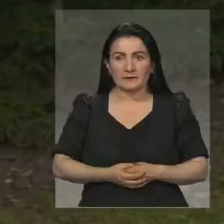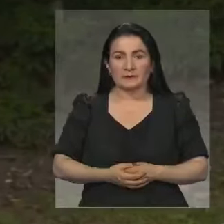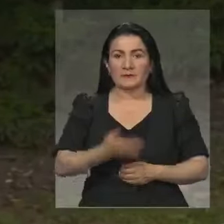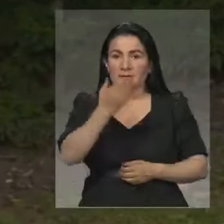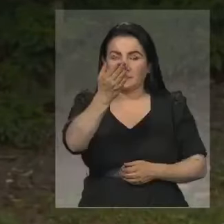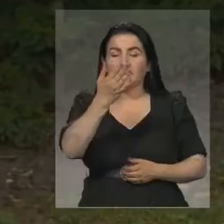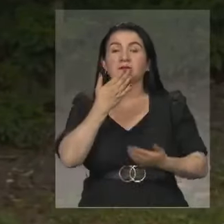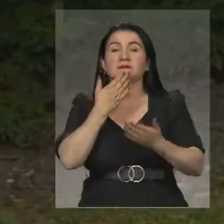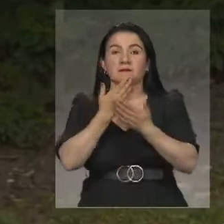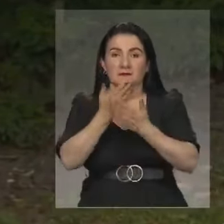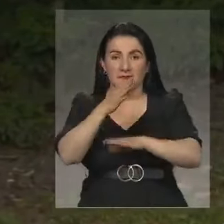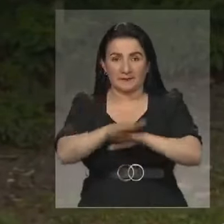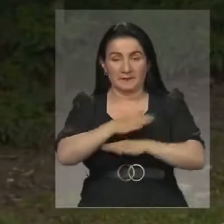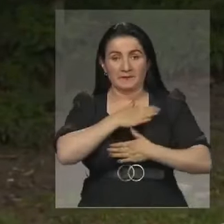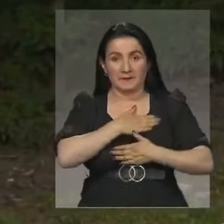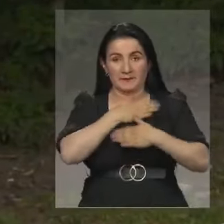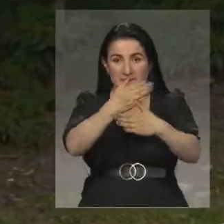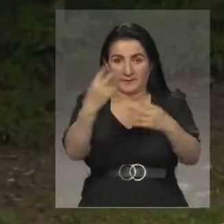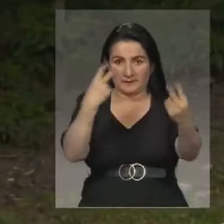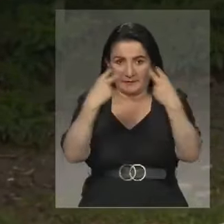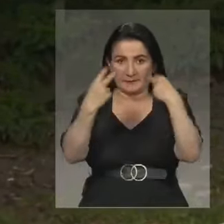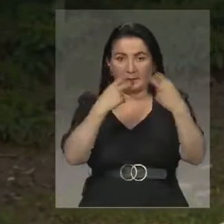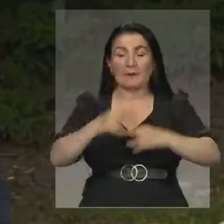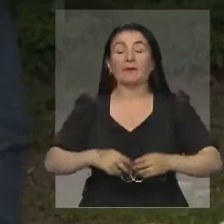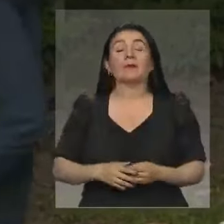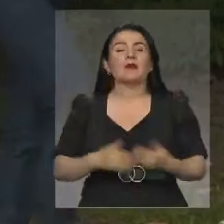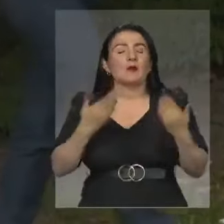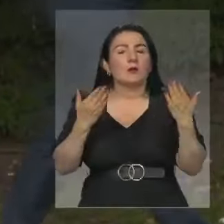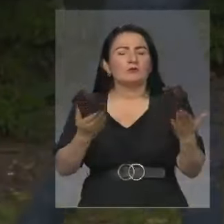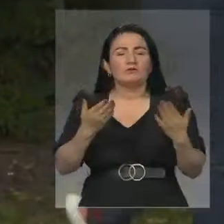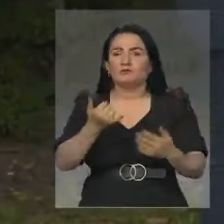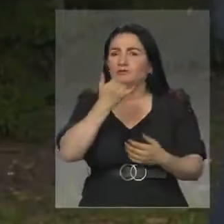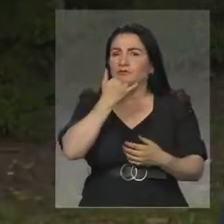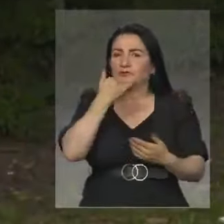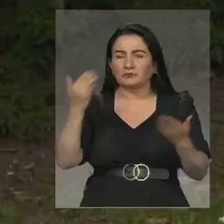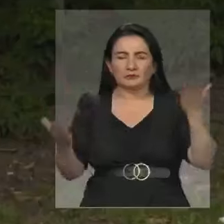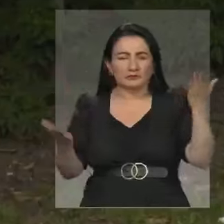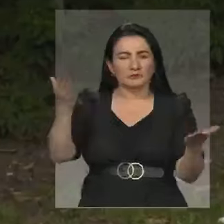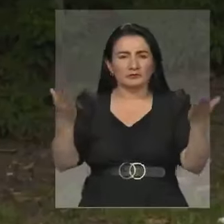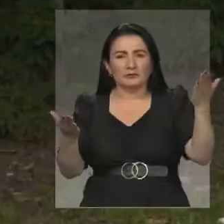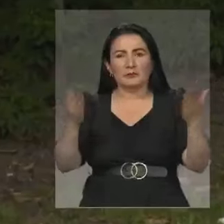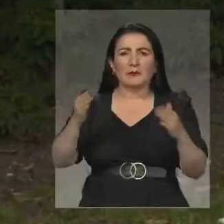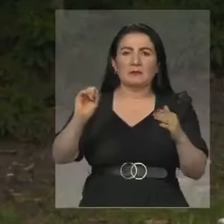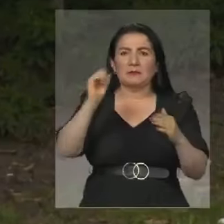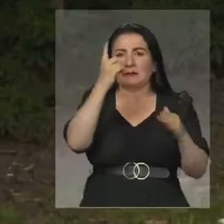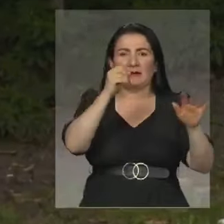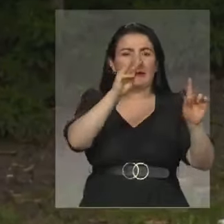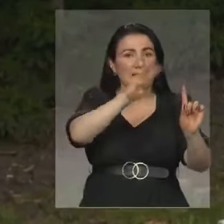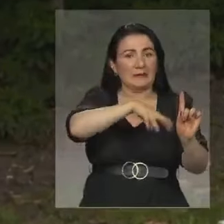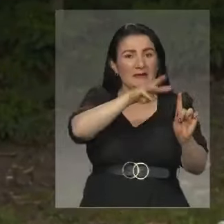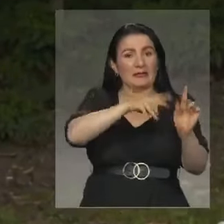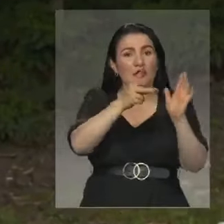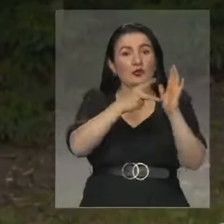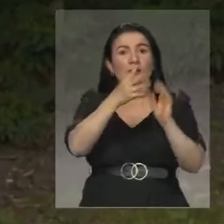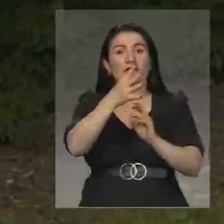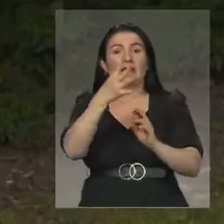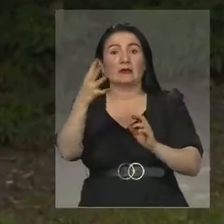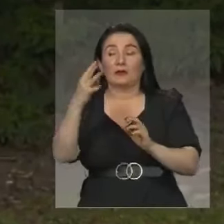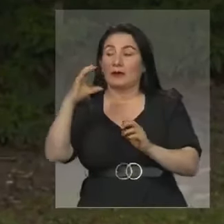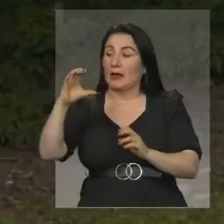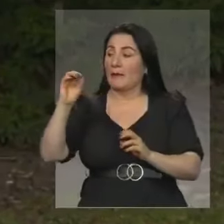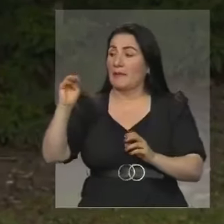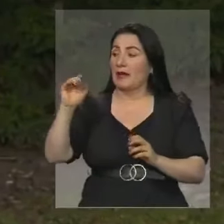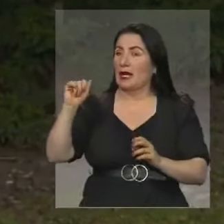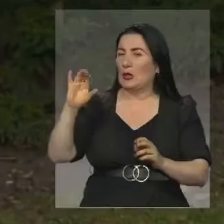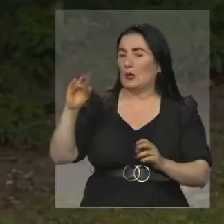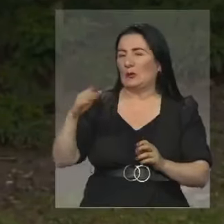Andrés, ¿qué tal? Un cordial saludo para usted y para todos los televidentes. Lo que ha sido el balance de este primer trimestre de 2024 que ha dado Camacol no